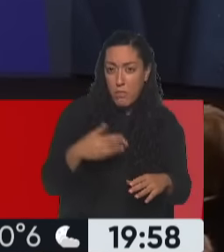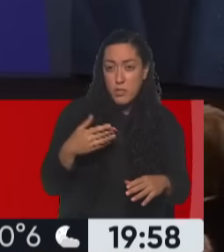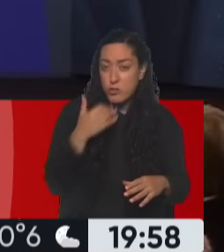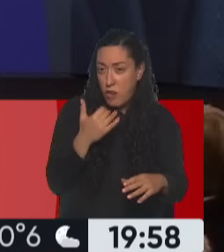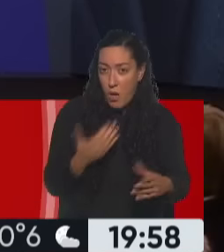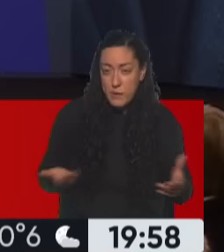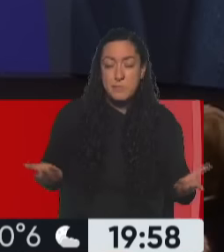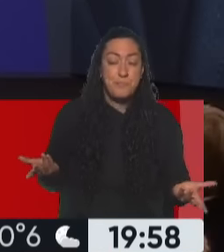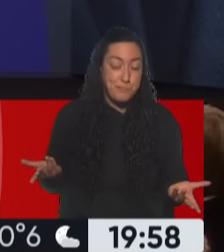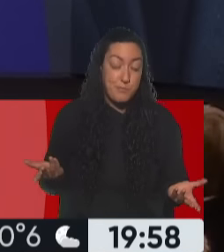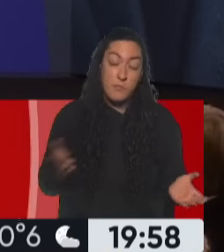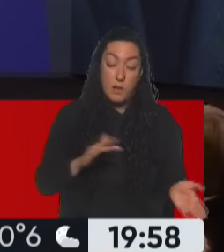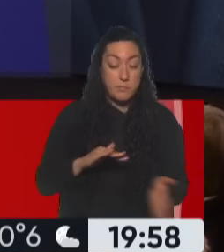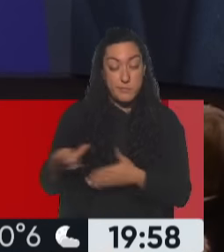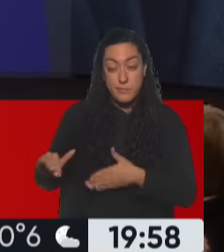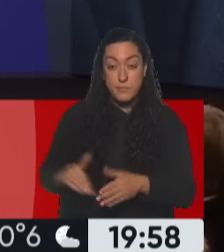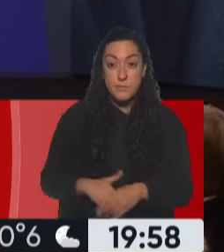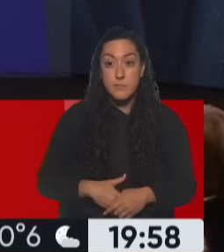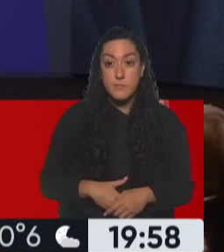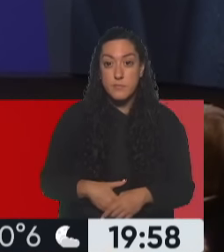Pero, al margen de eso,